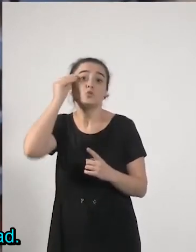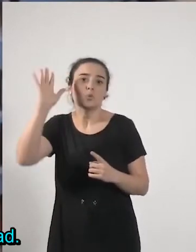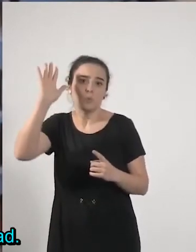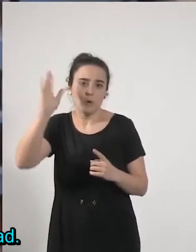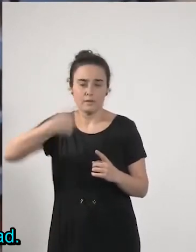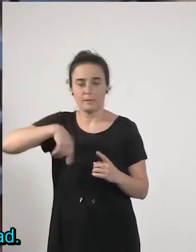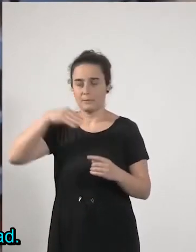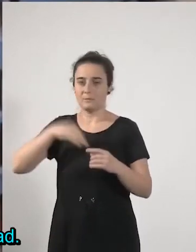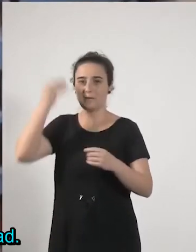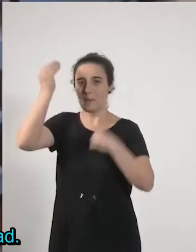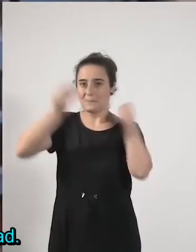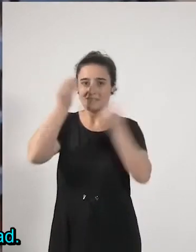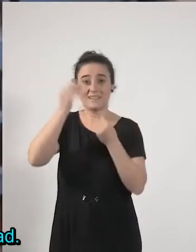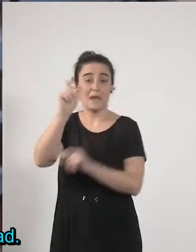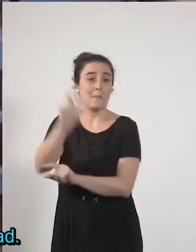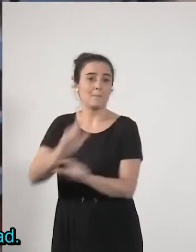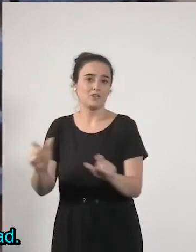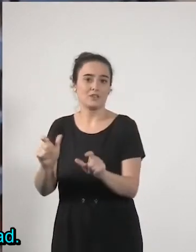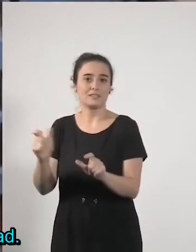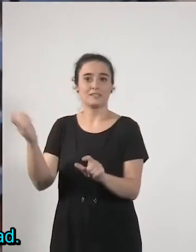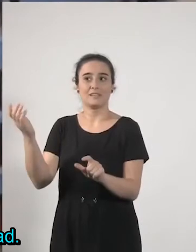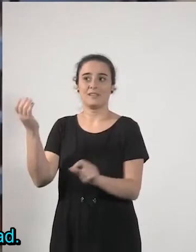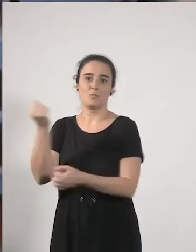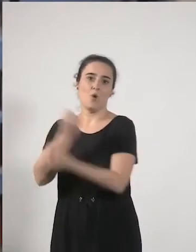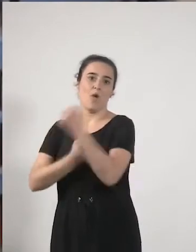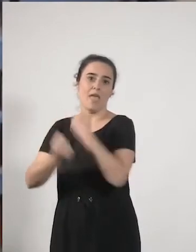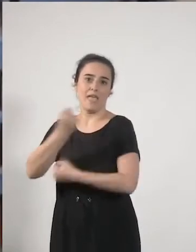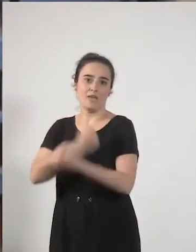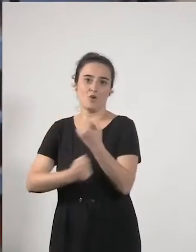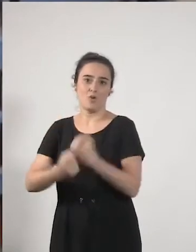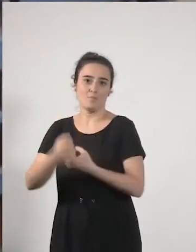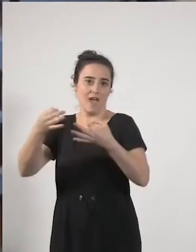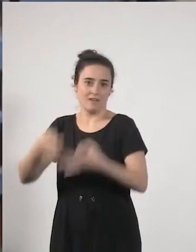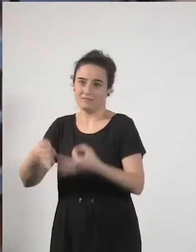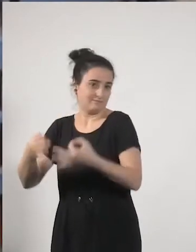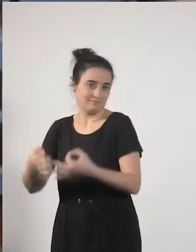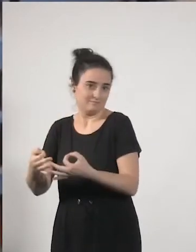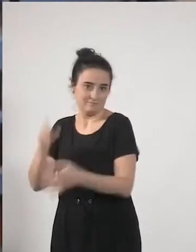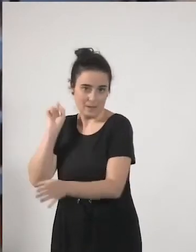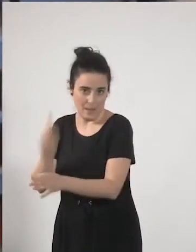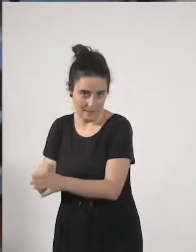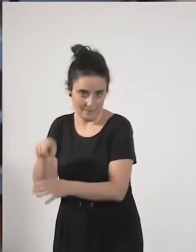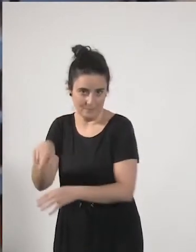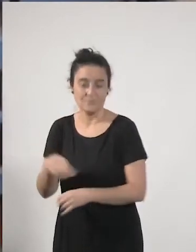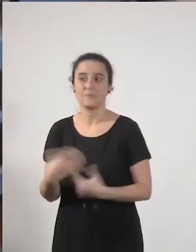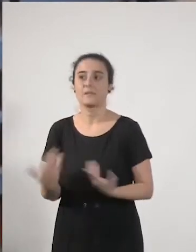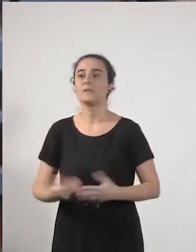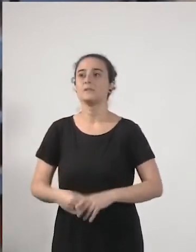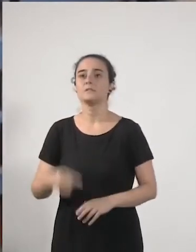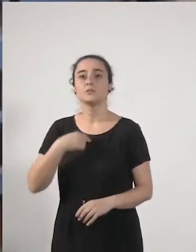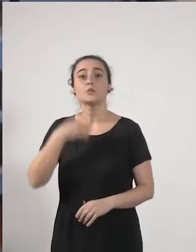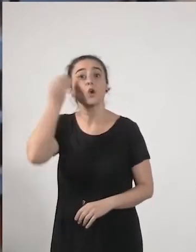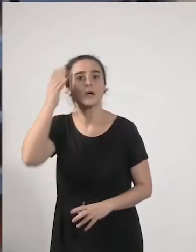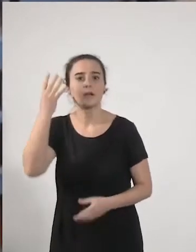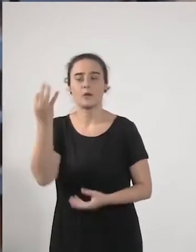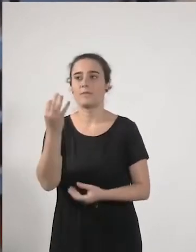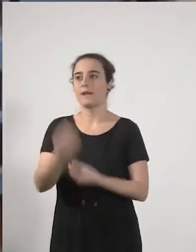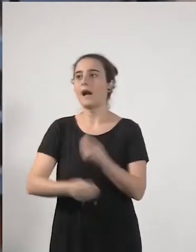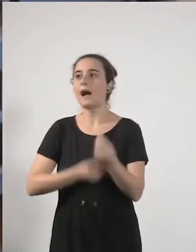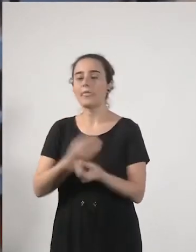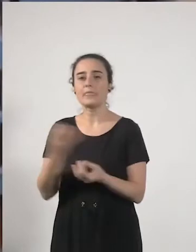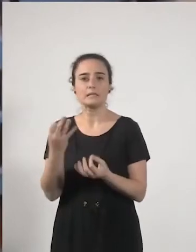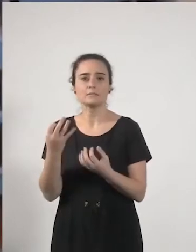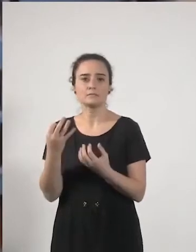pensar a quienes estaban en la informalidad entonces yo creo que lo que habría que hacer sí o sí es